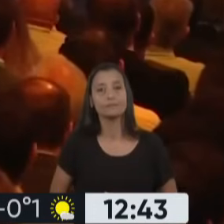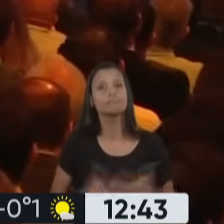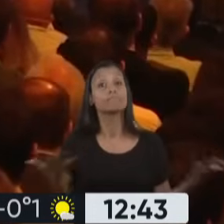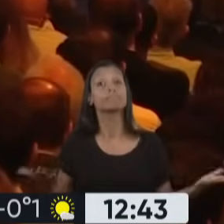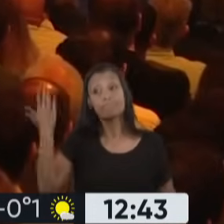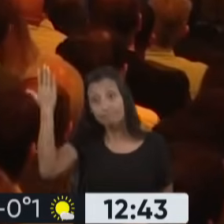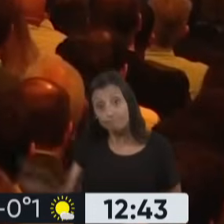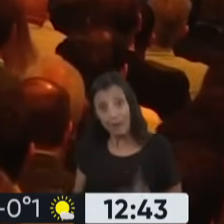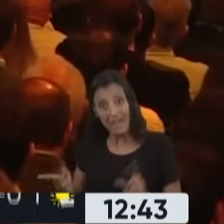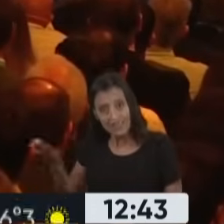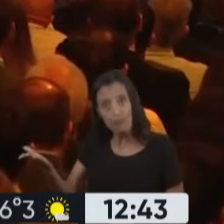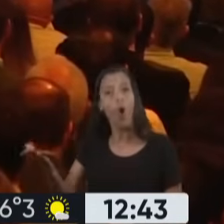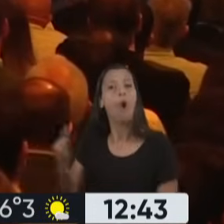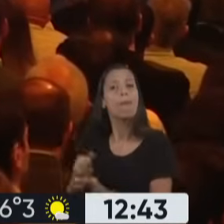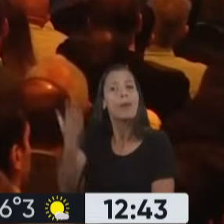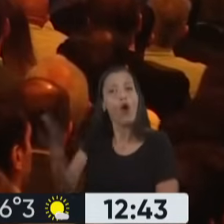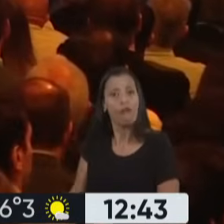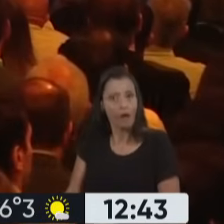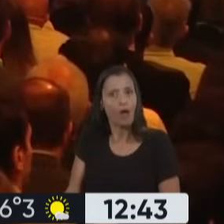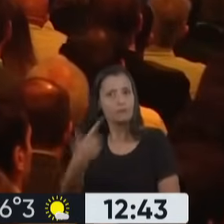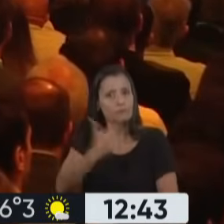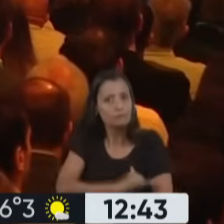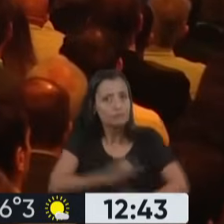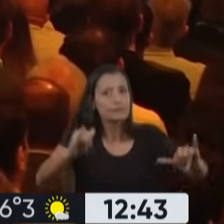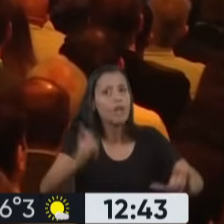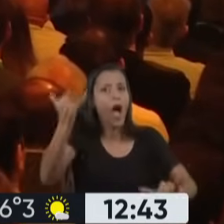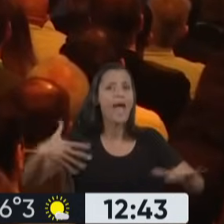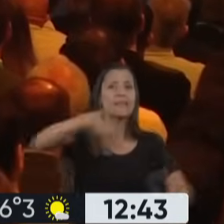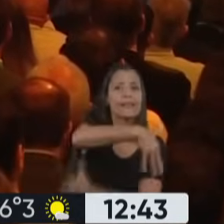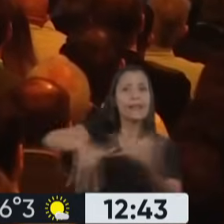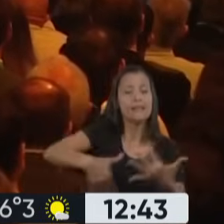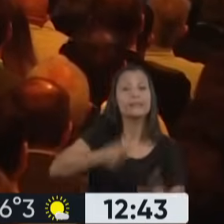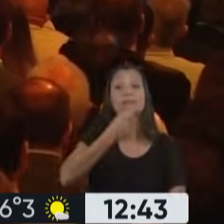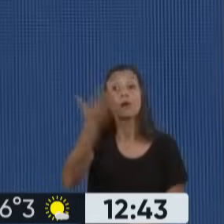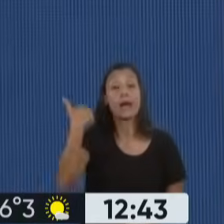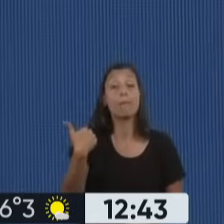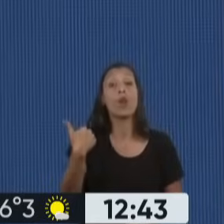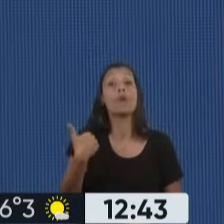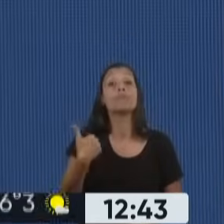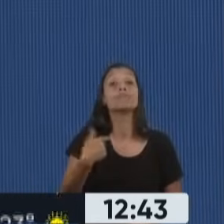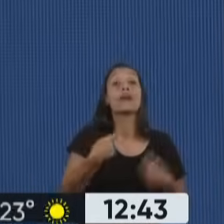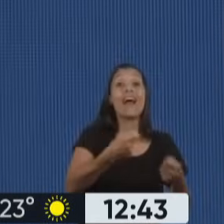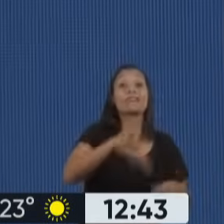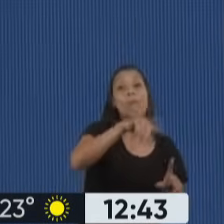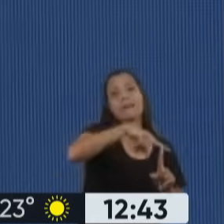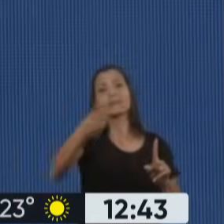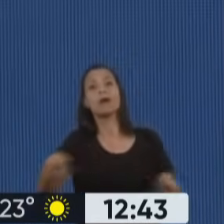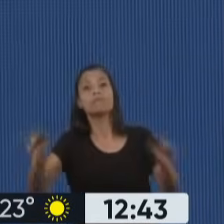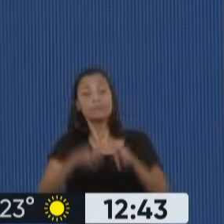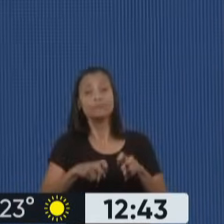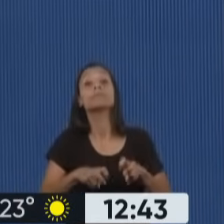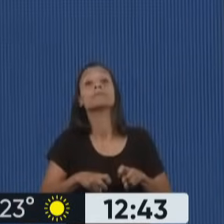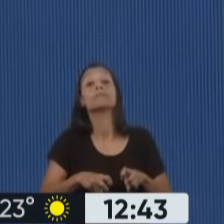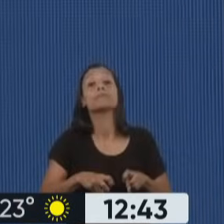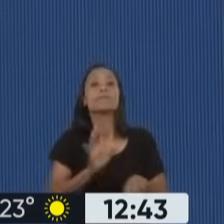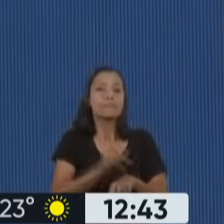El profe mostraba, por ejemplo, las crisis argentinas. El Rodrigazo estalló con un déficit fiscal de 14 puntos del PBI, la tablita